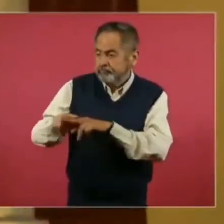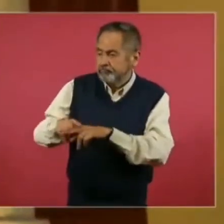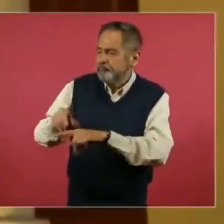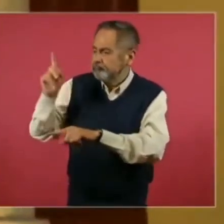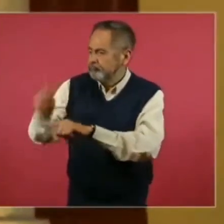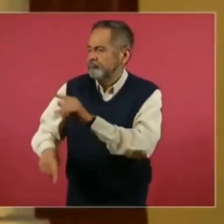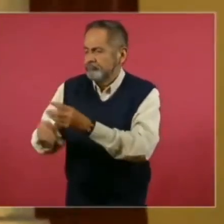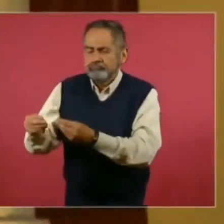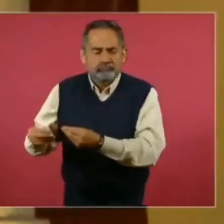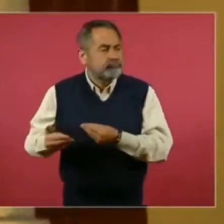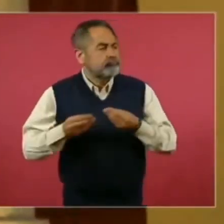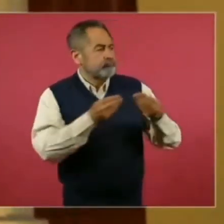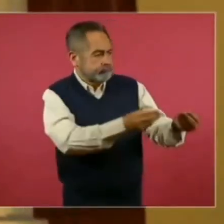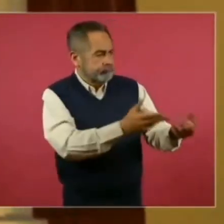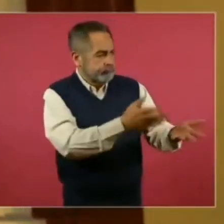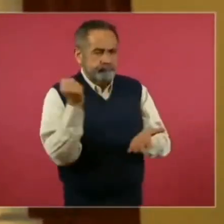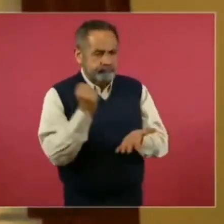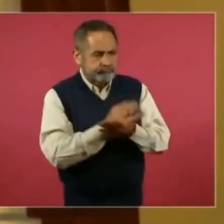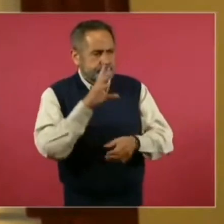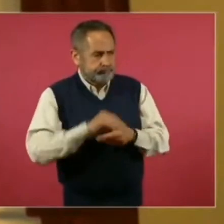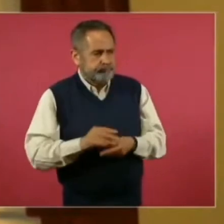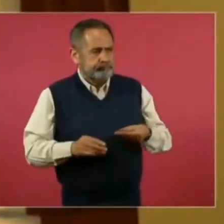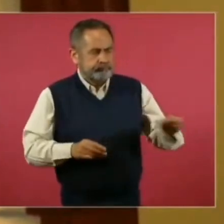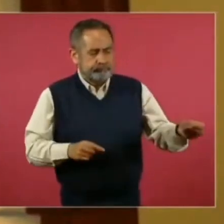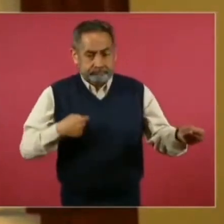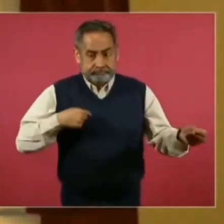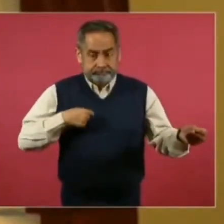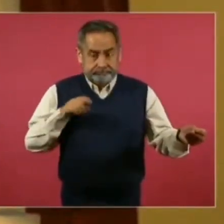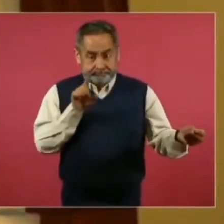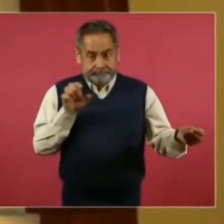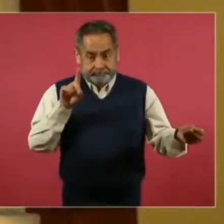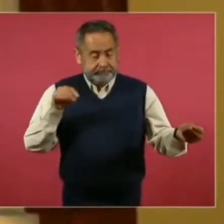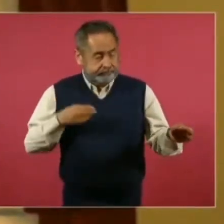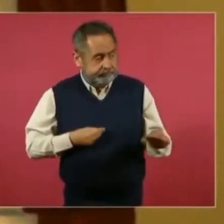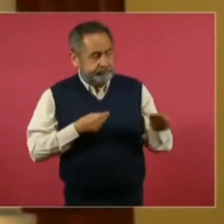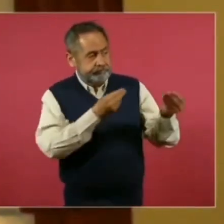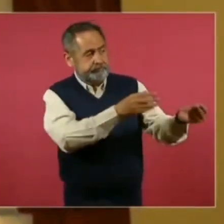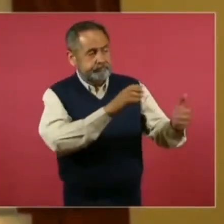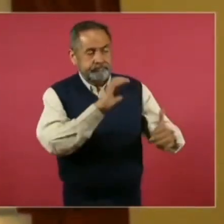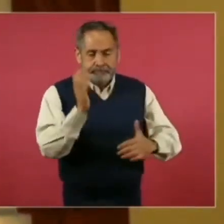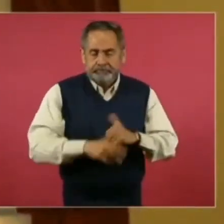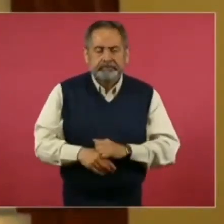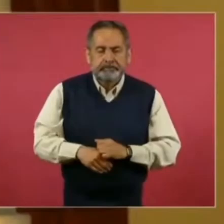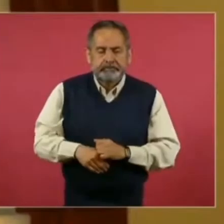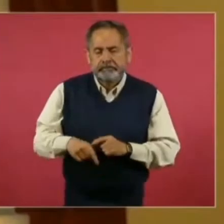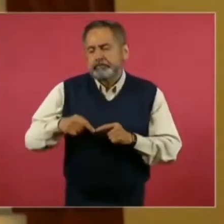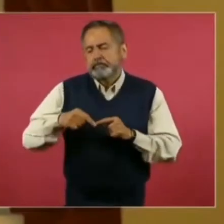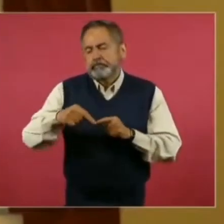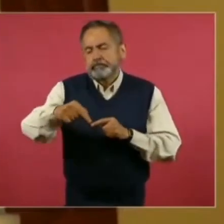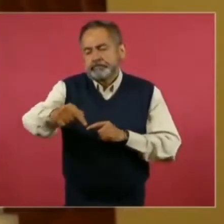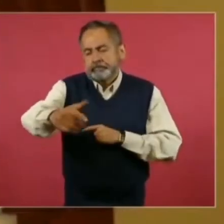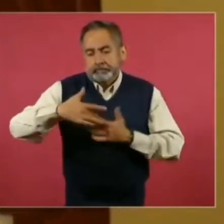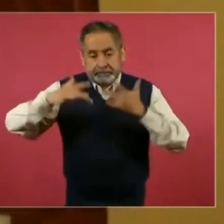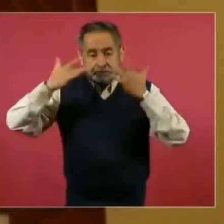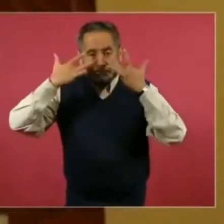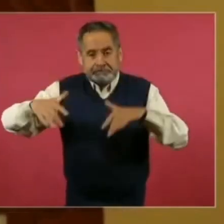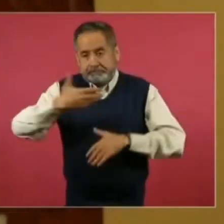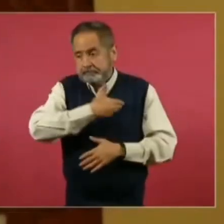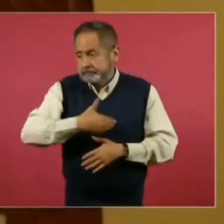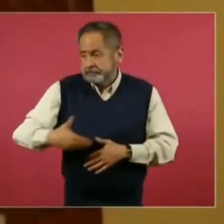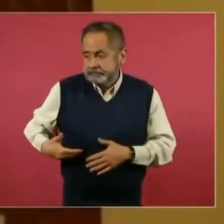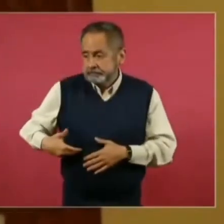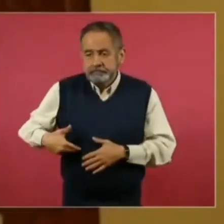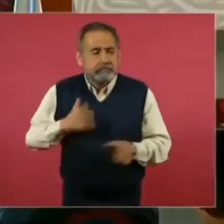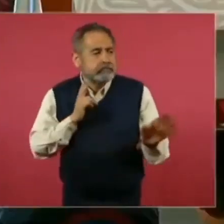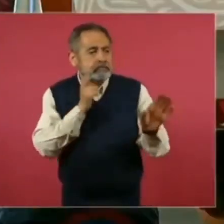el expresidente Ernesto Zedillo se fue a trabajar como asesor del Consejo de Administración de una de